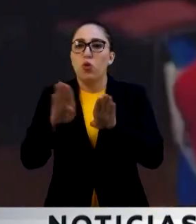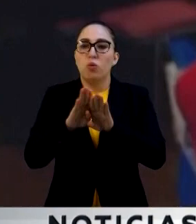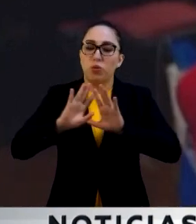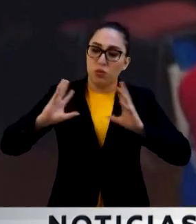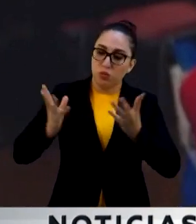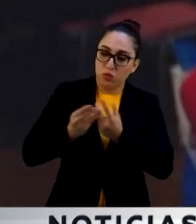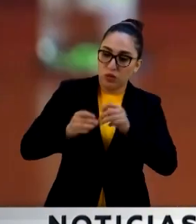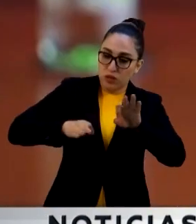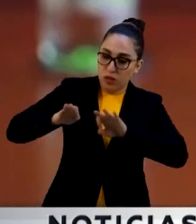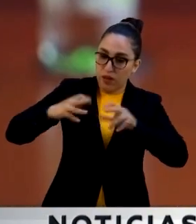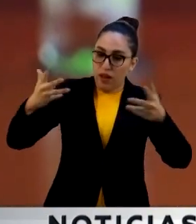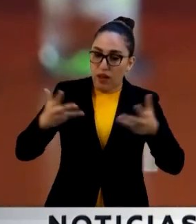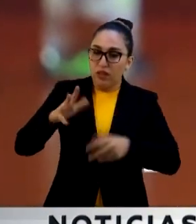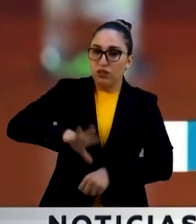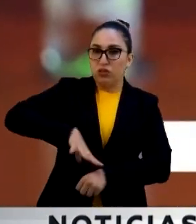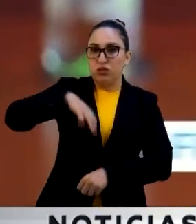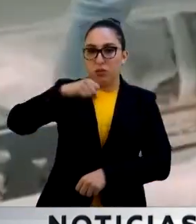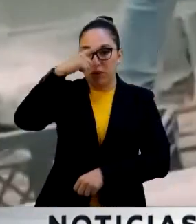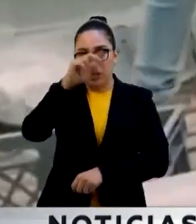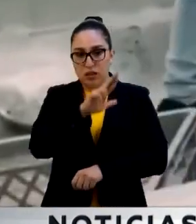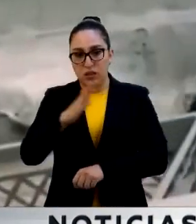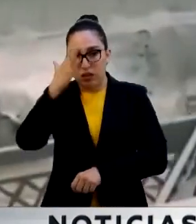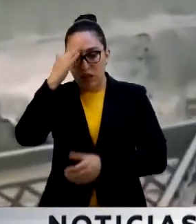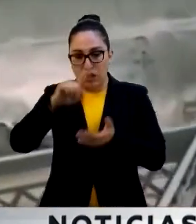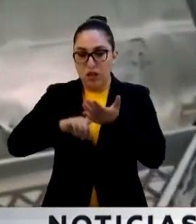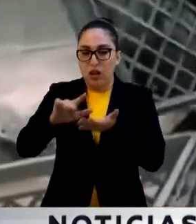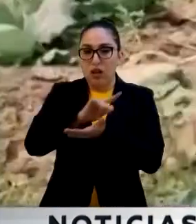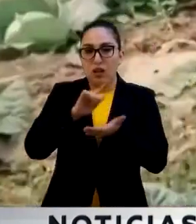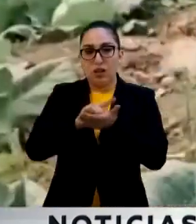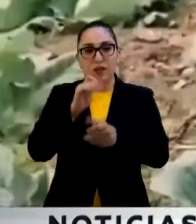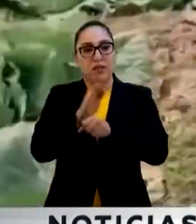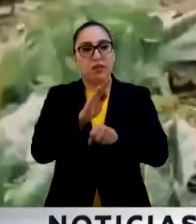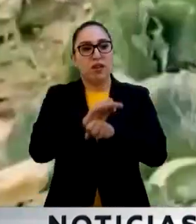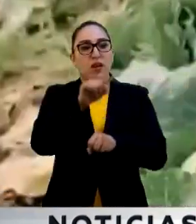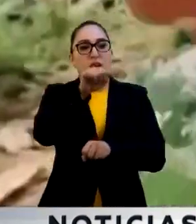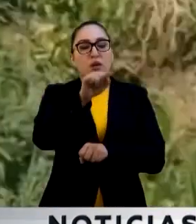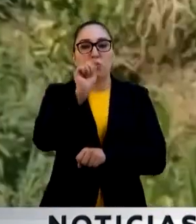para asegurar un enfoque de género en la legislación vinculada al derecho a la alimentación.